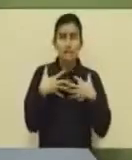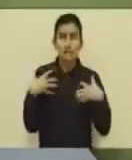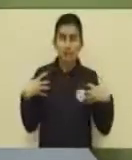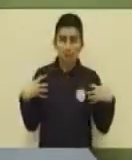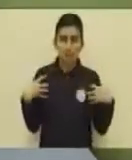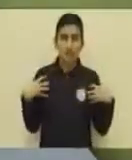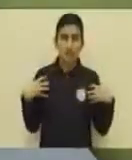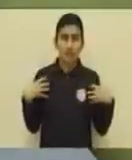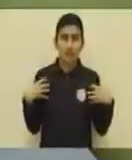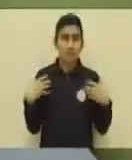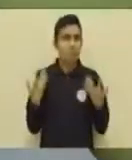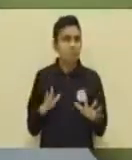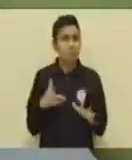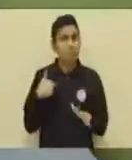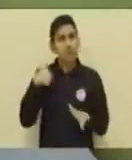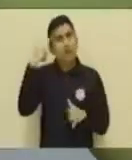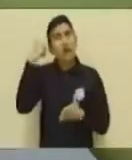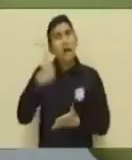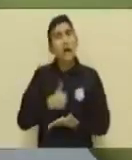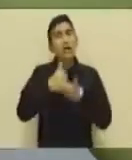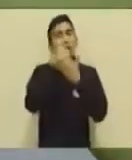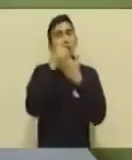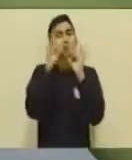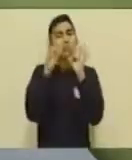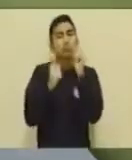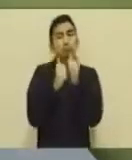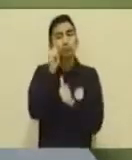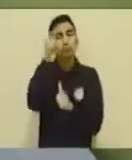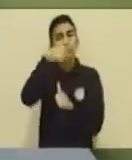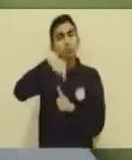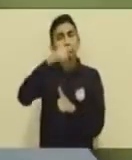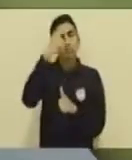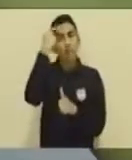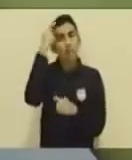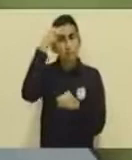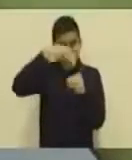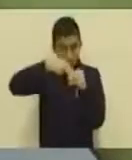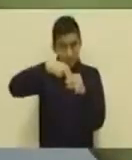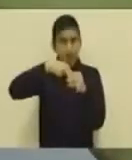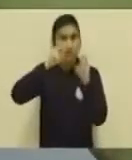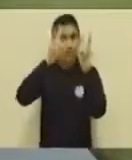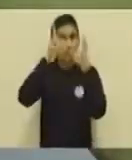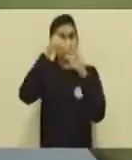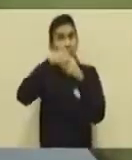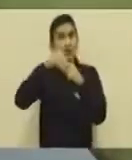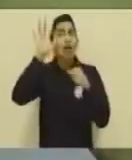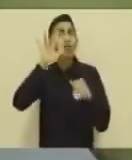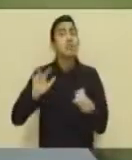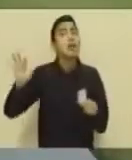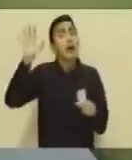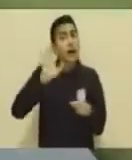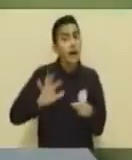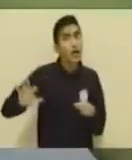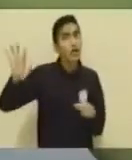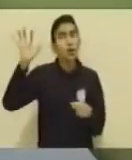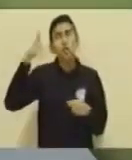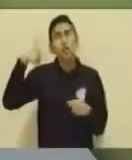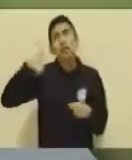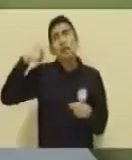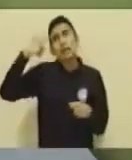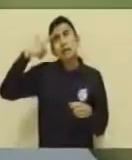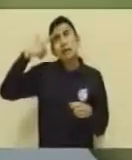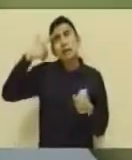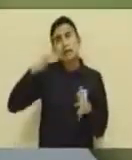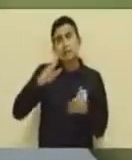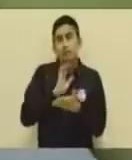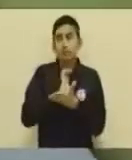que nos hace ser partícipes de ella con el diario vivir, ¿verdad? El estar experimentando